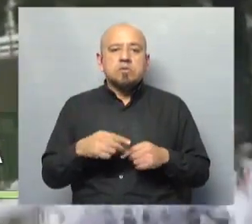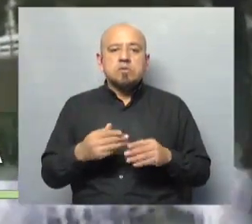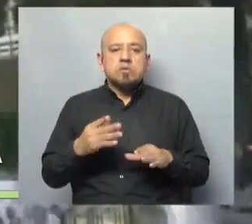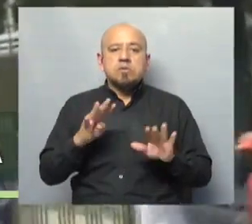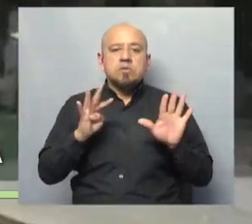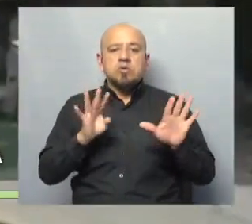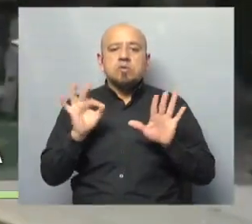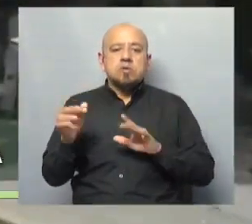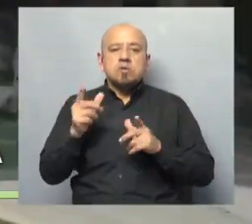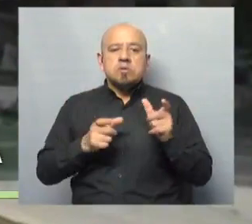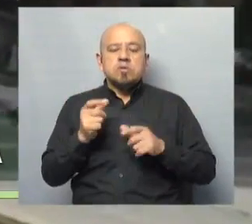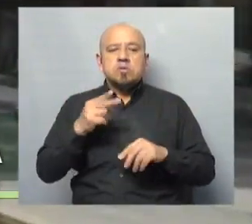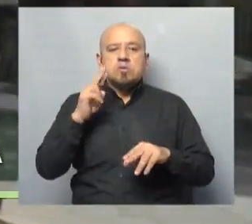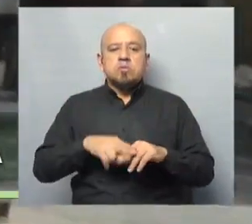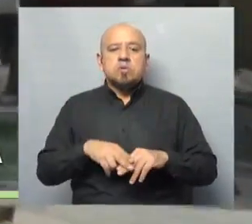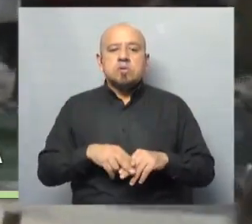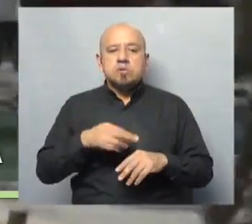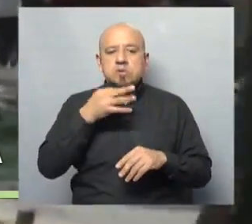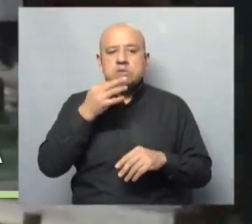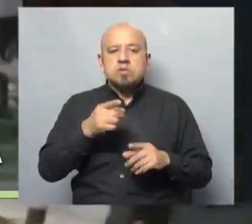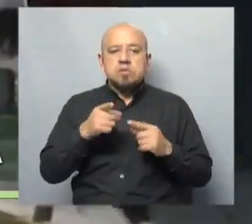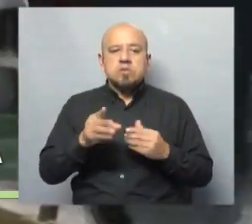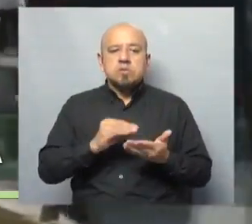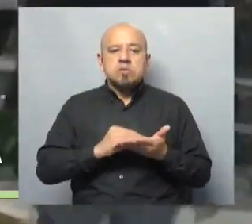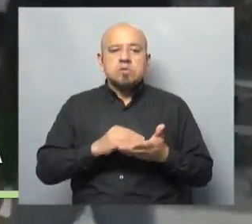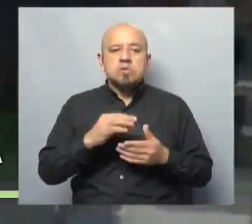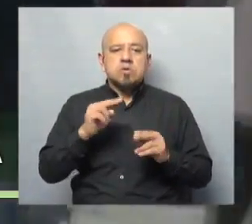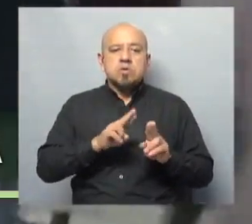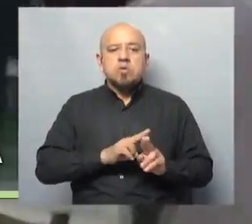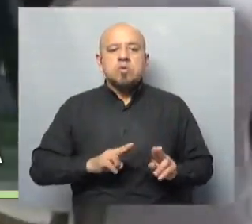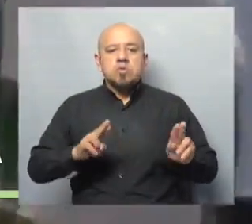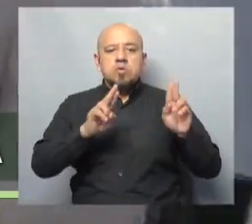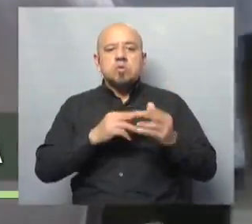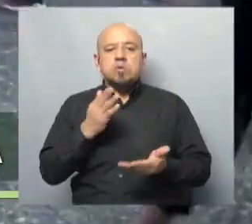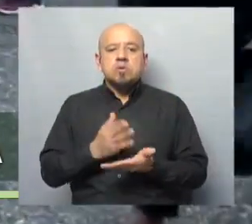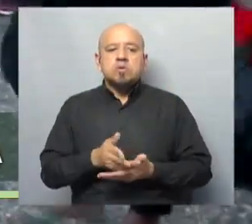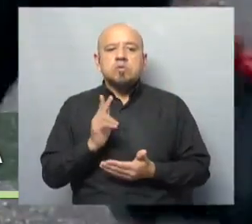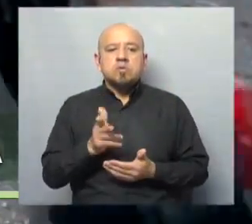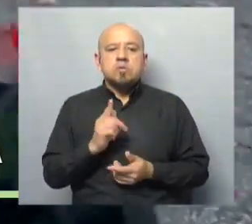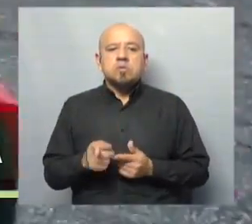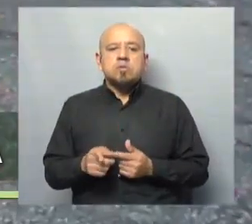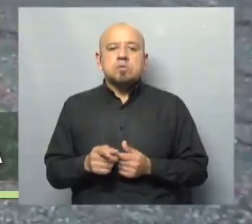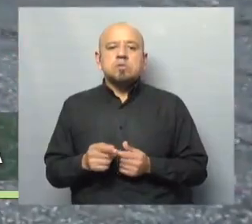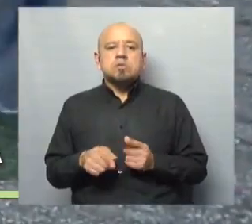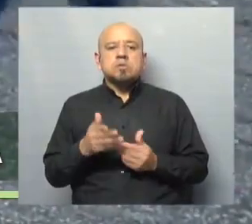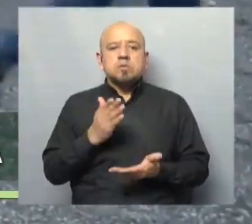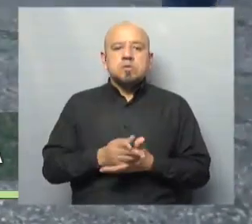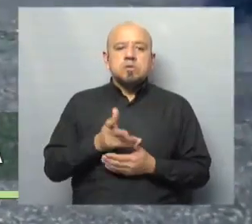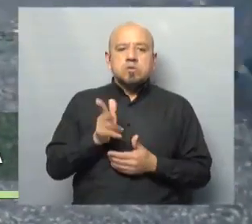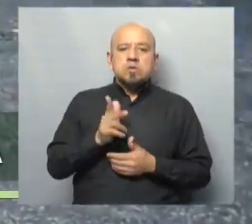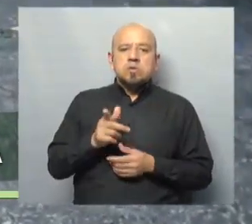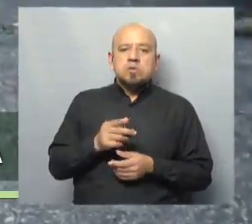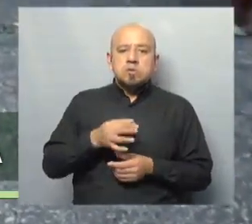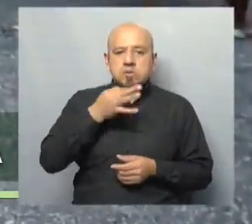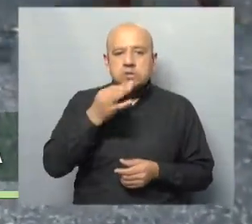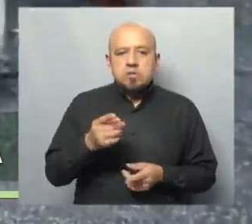900 personas muertas según señaló la oficina de la onu para los derechos humanos el nacional de defensa de los derechos humanos ha